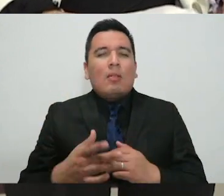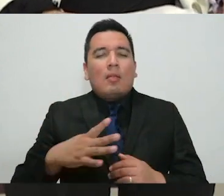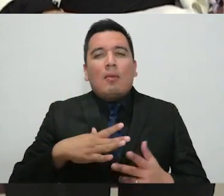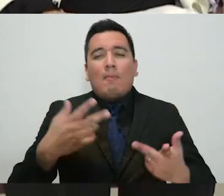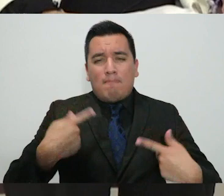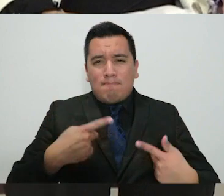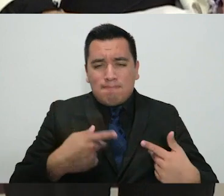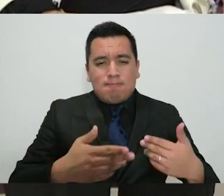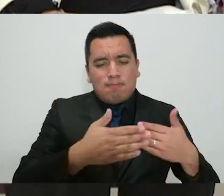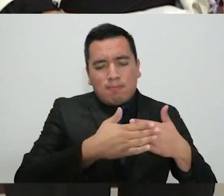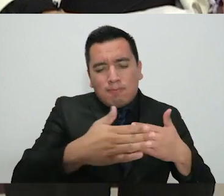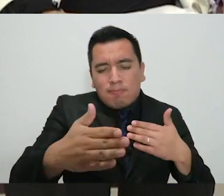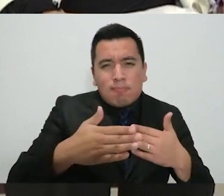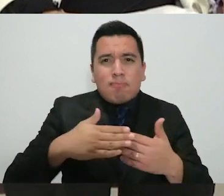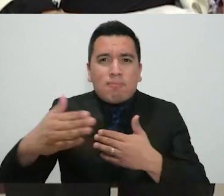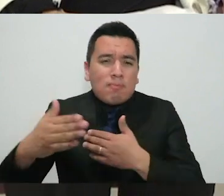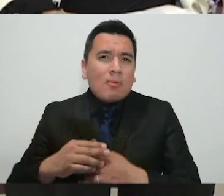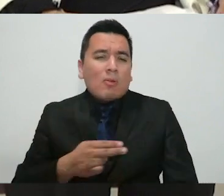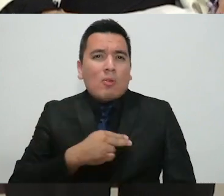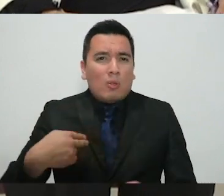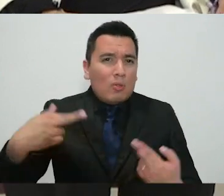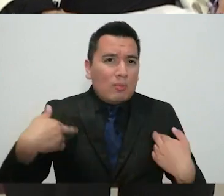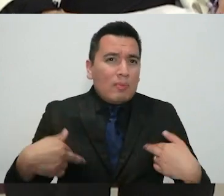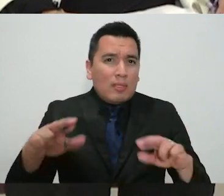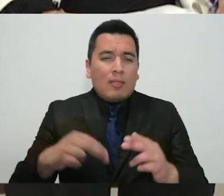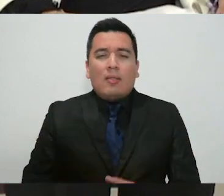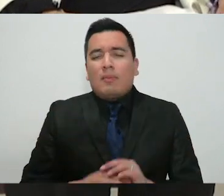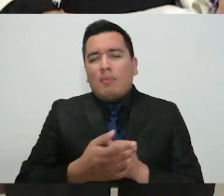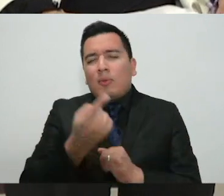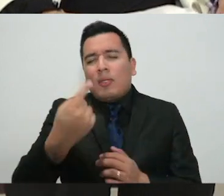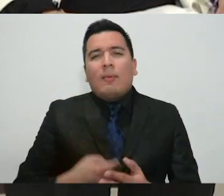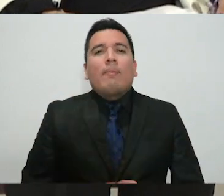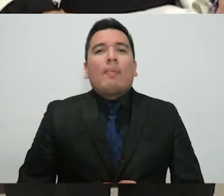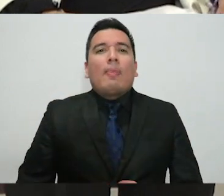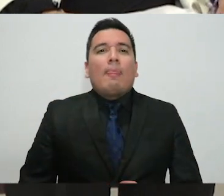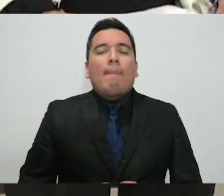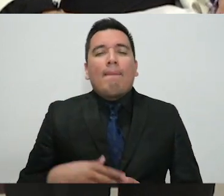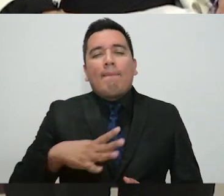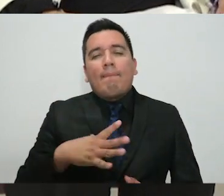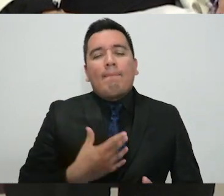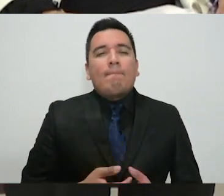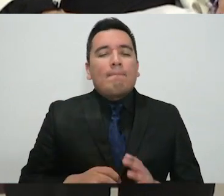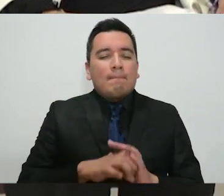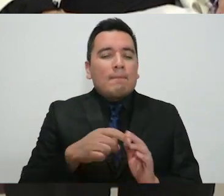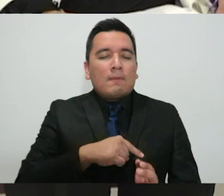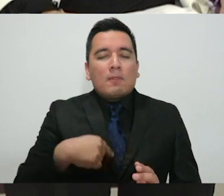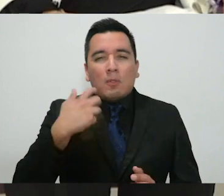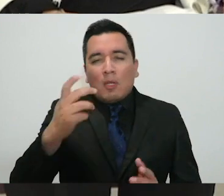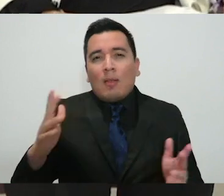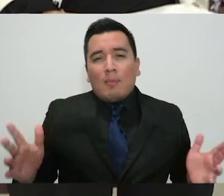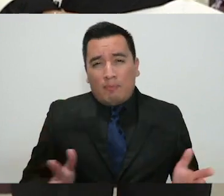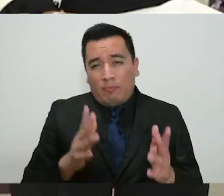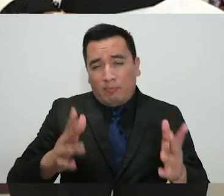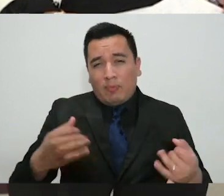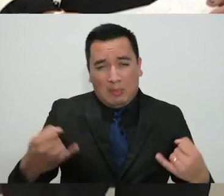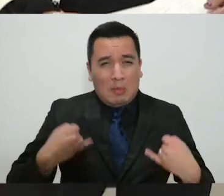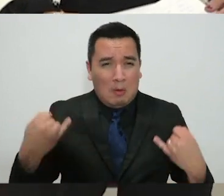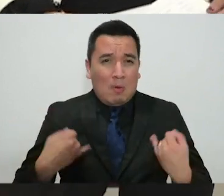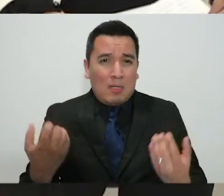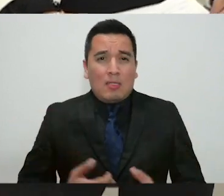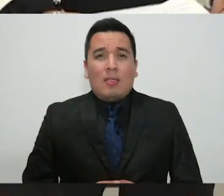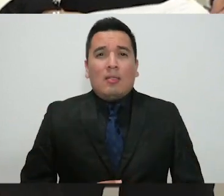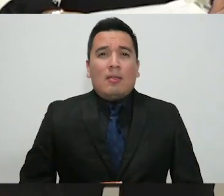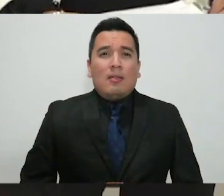que estamos representando en los congresos, porque las medidas para impulsar la participación de los jóvenes